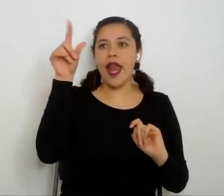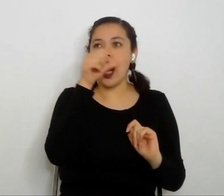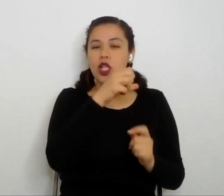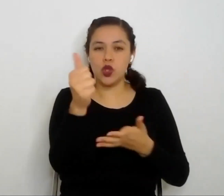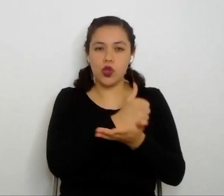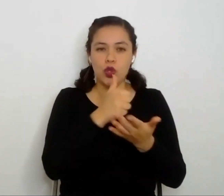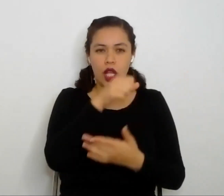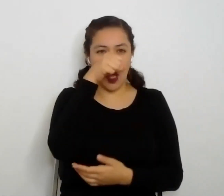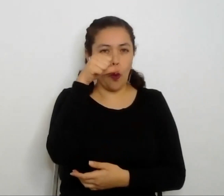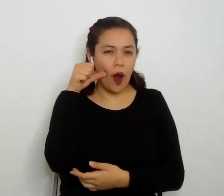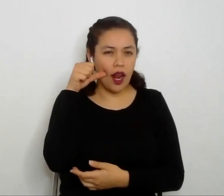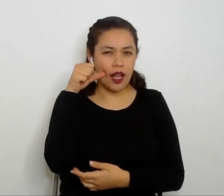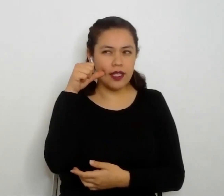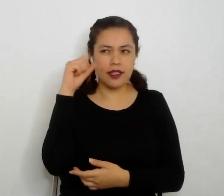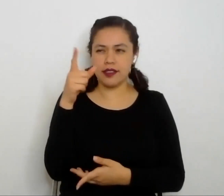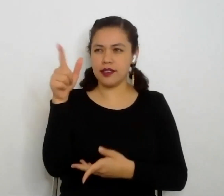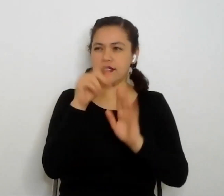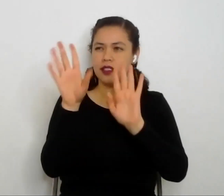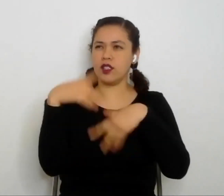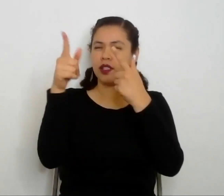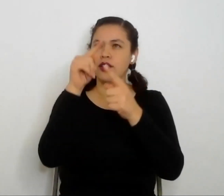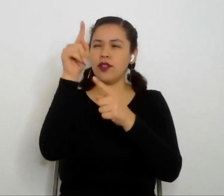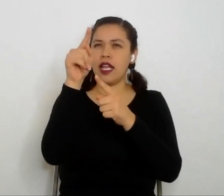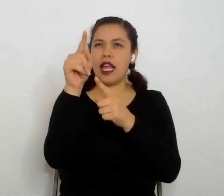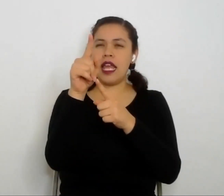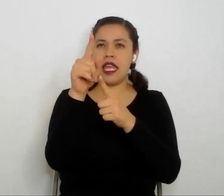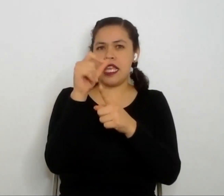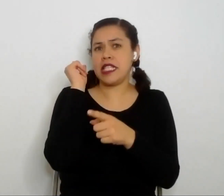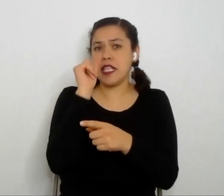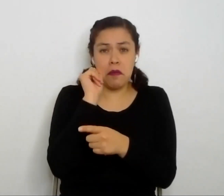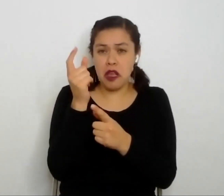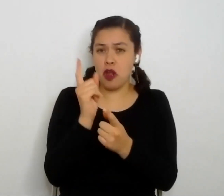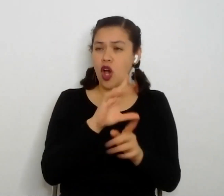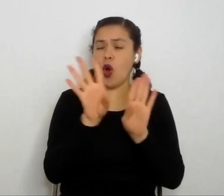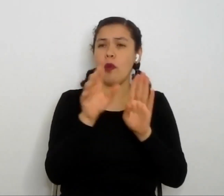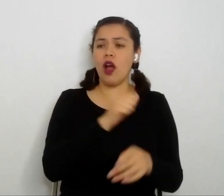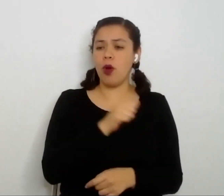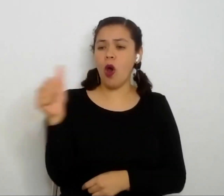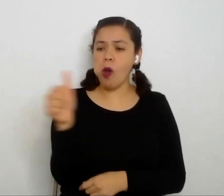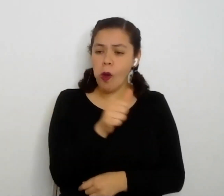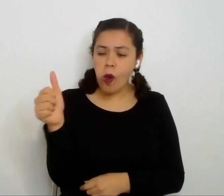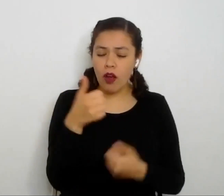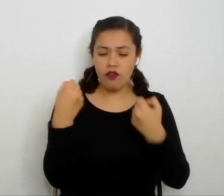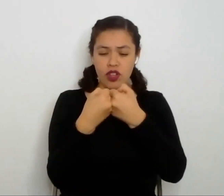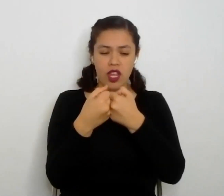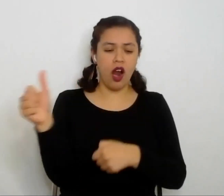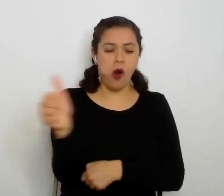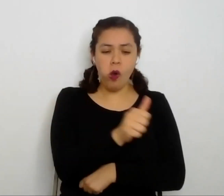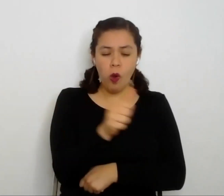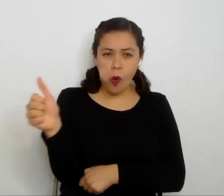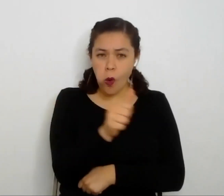ahí se me fue el nombre de la ciudad que está del otro lado, pero casi toda la vida es así. Entonces, realmente tienes que buscar